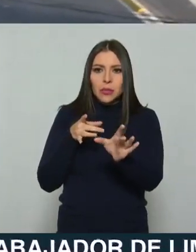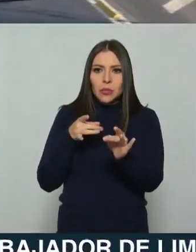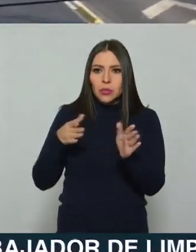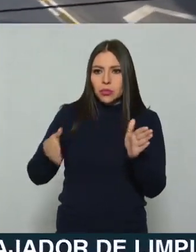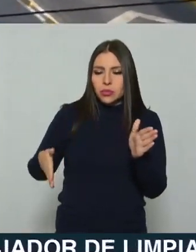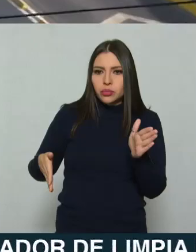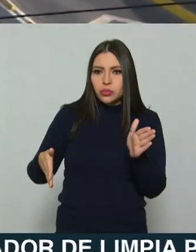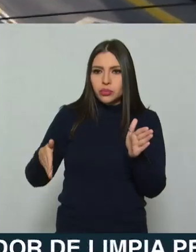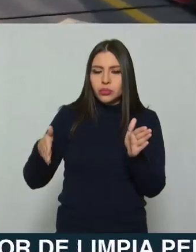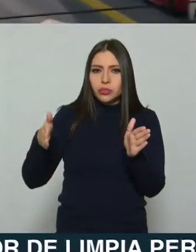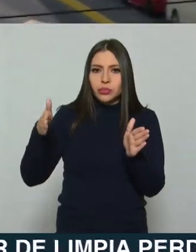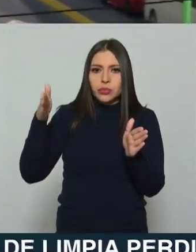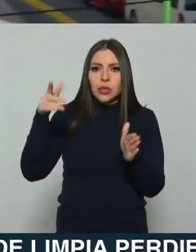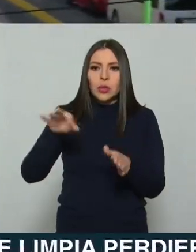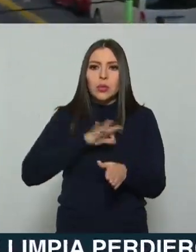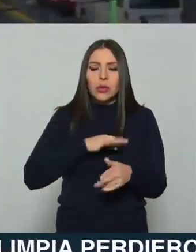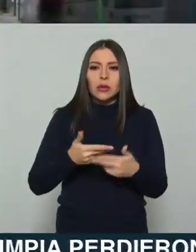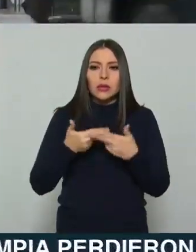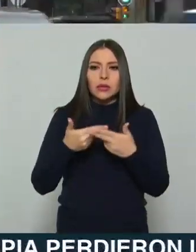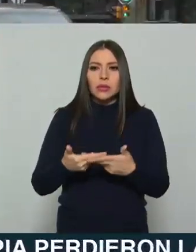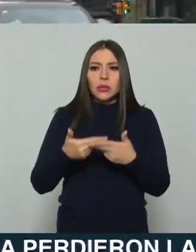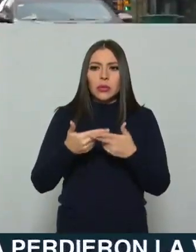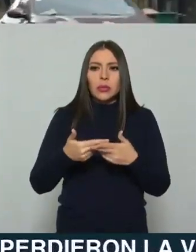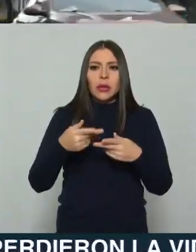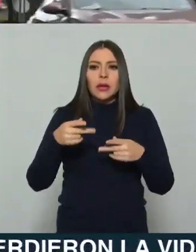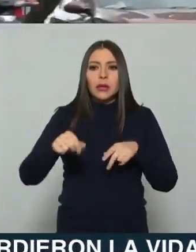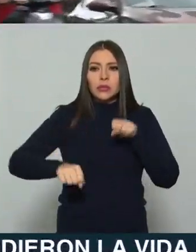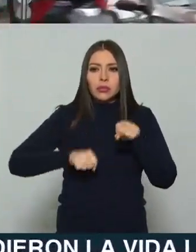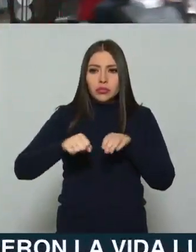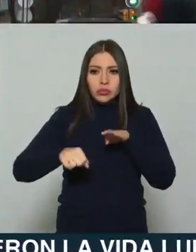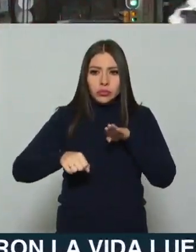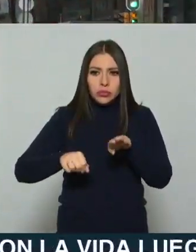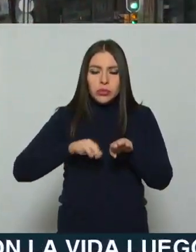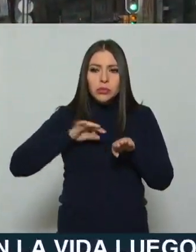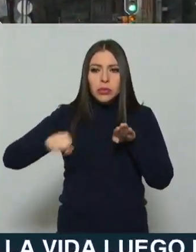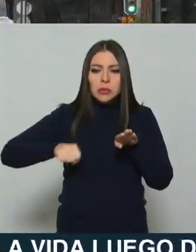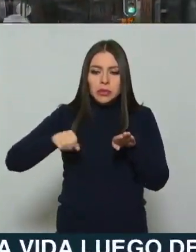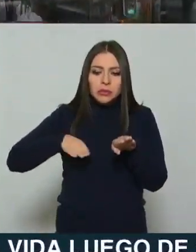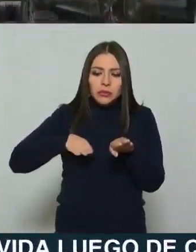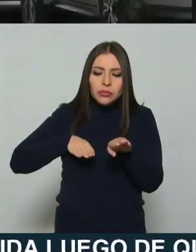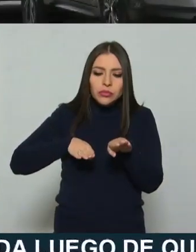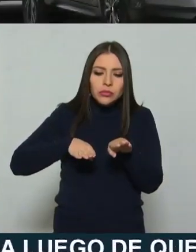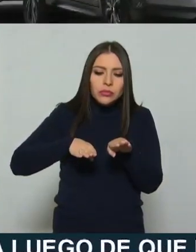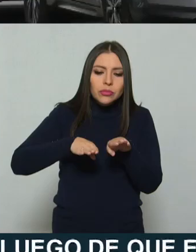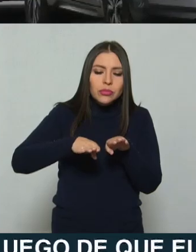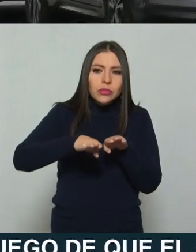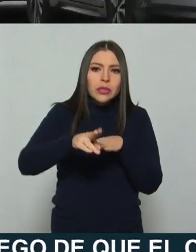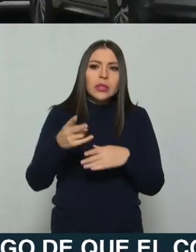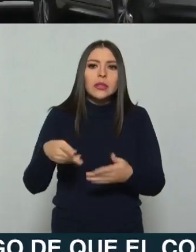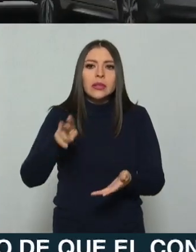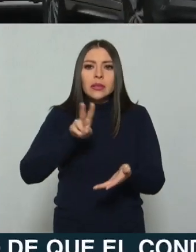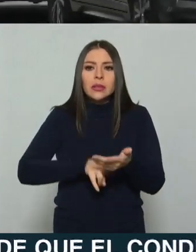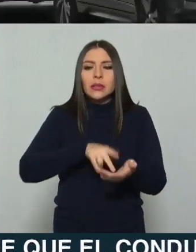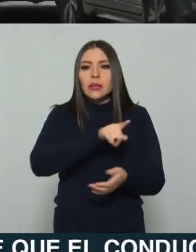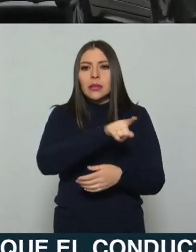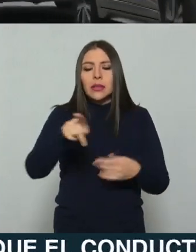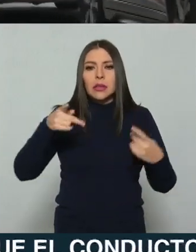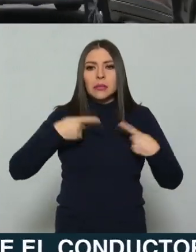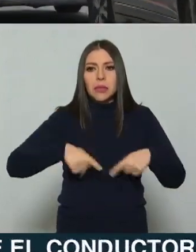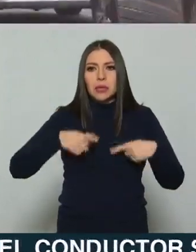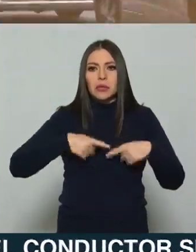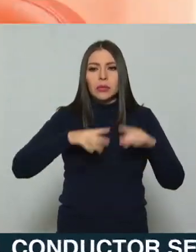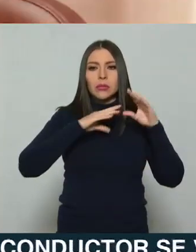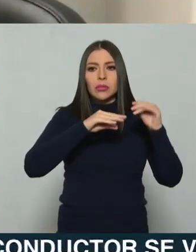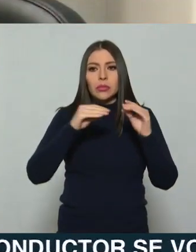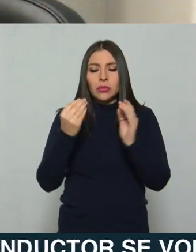con las autoridades permite espacio para el rebase. Además, se capacitó a los operadores del trolebús con el fin de que respeten el paso de los